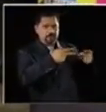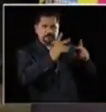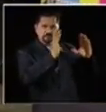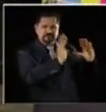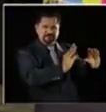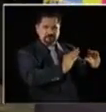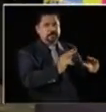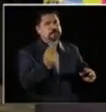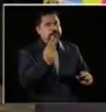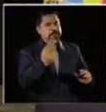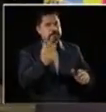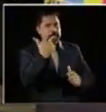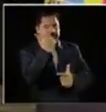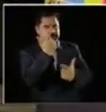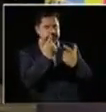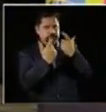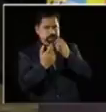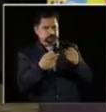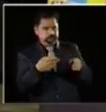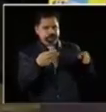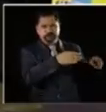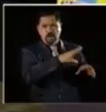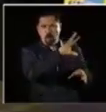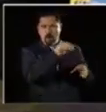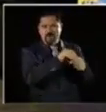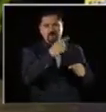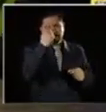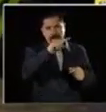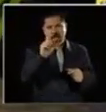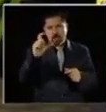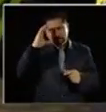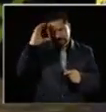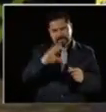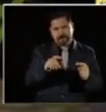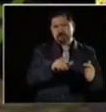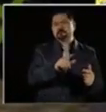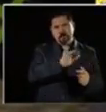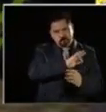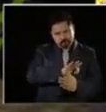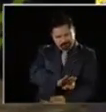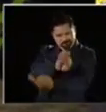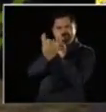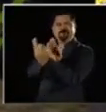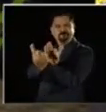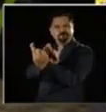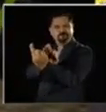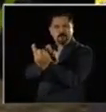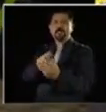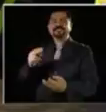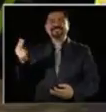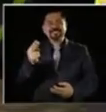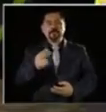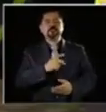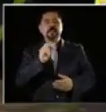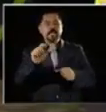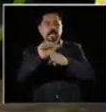equipamiento completo para que le puedan hacer frente a los delincuentes. Tenemos que tener las patrullas necesarias para hacer